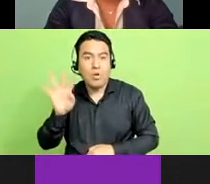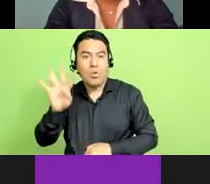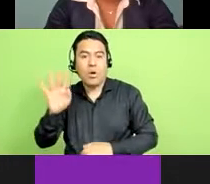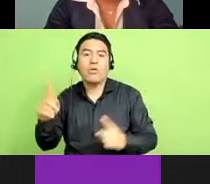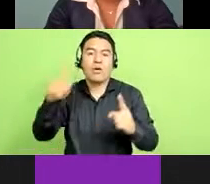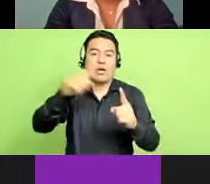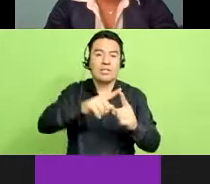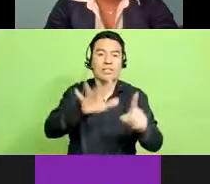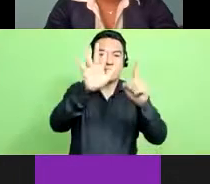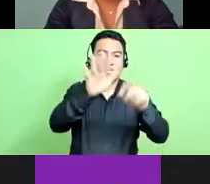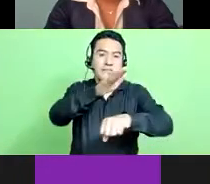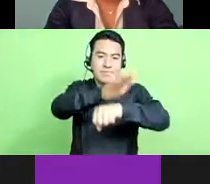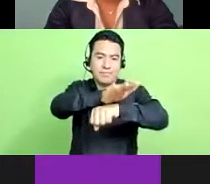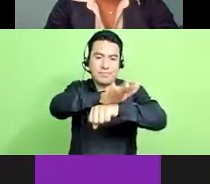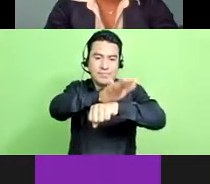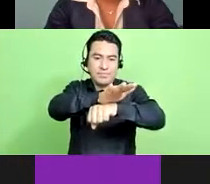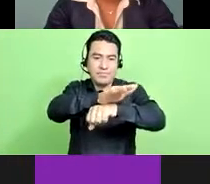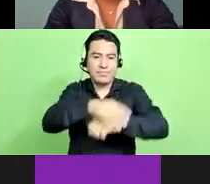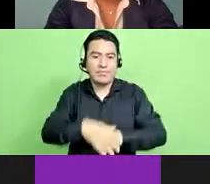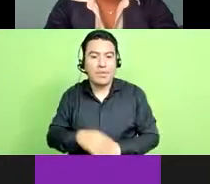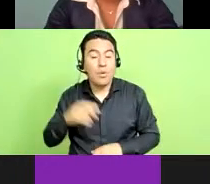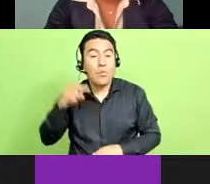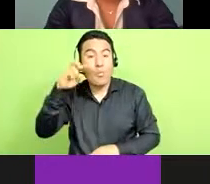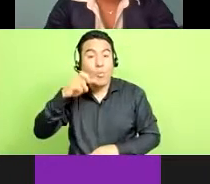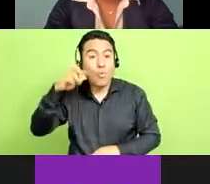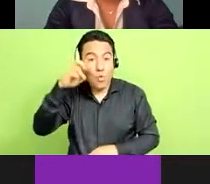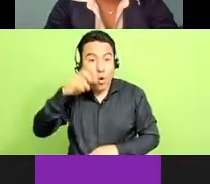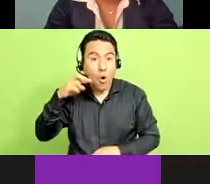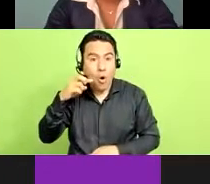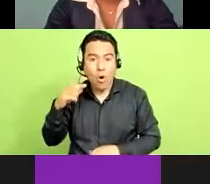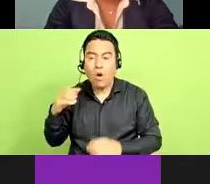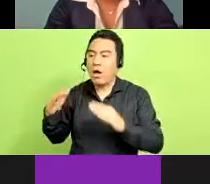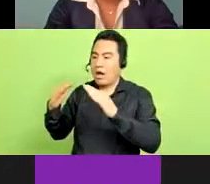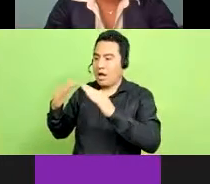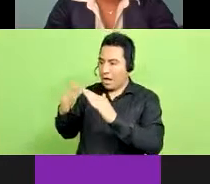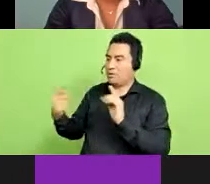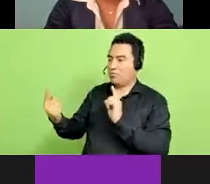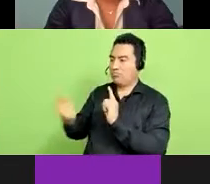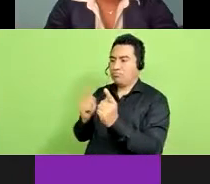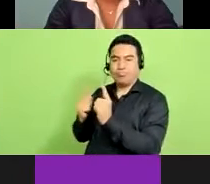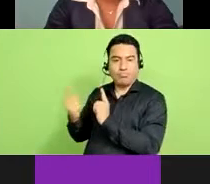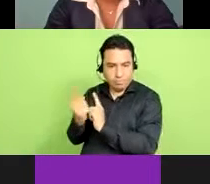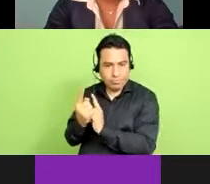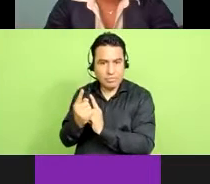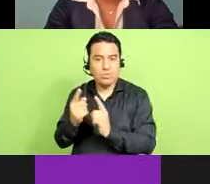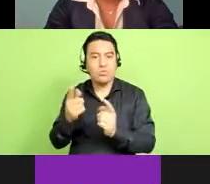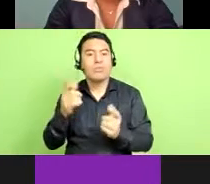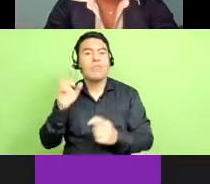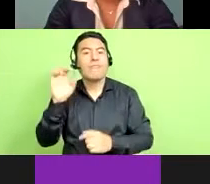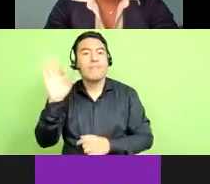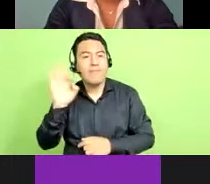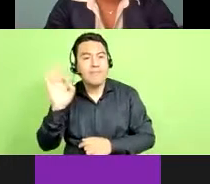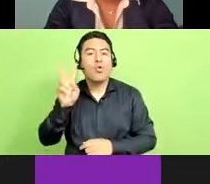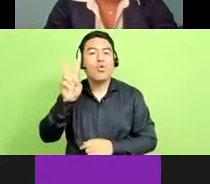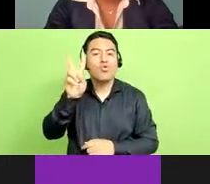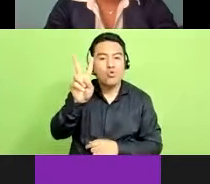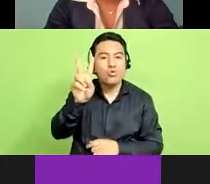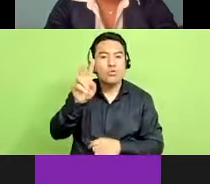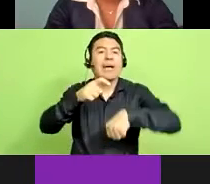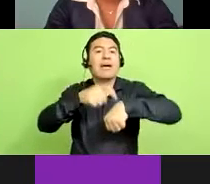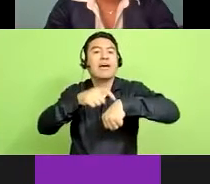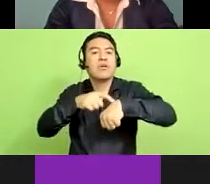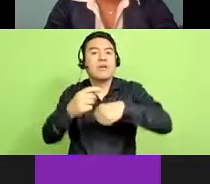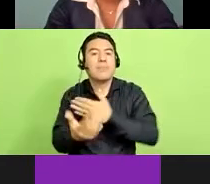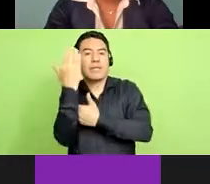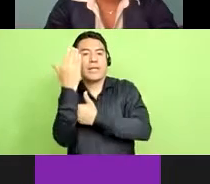horas presencial 12 de febrero y 2 de febrero 11 horas